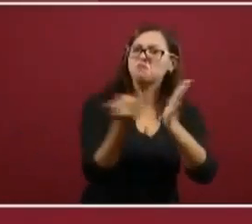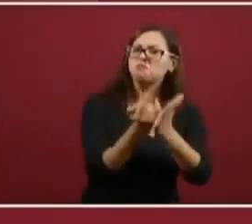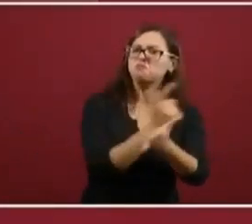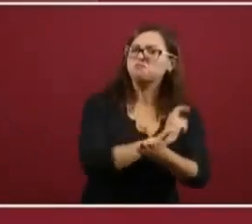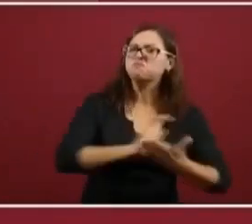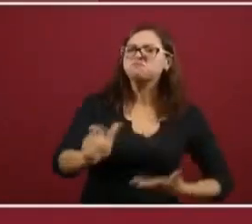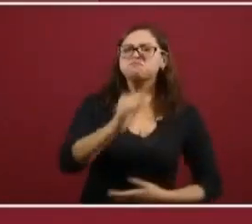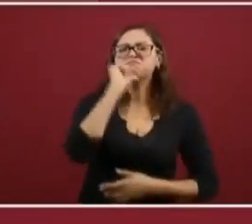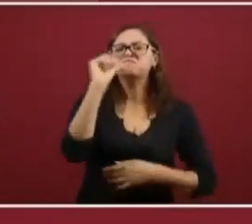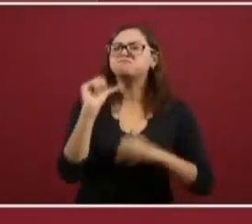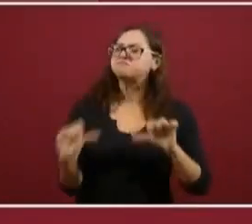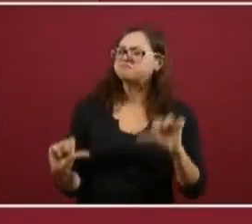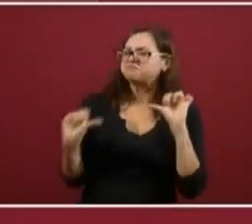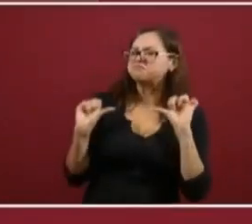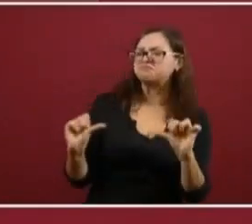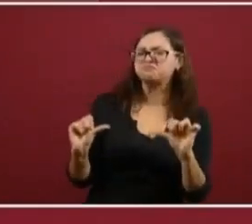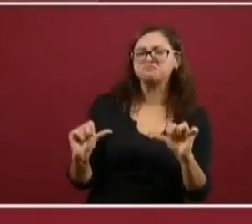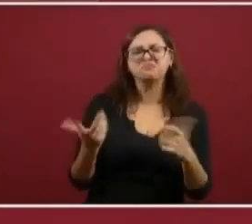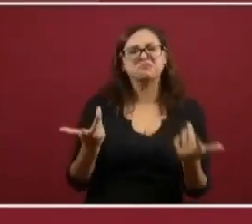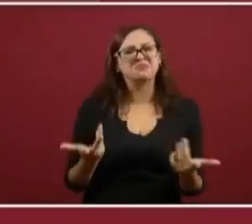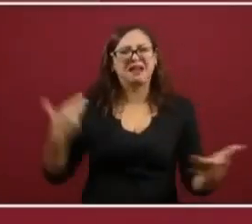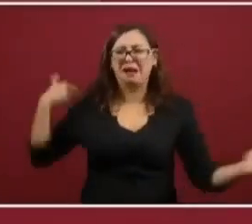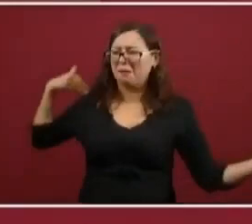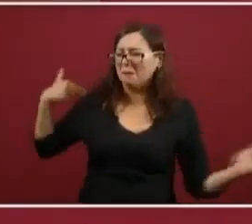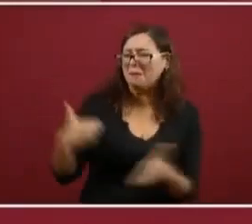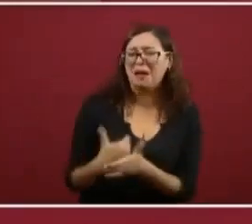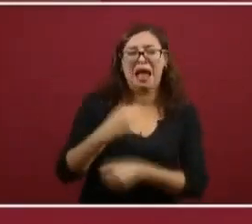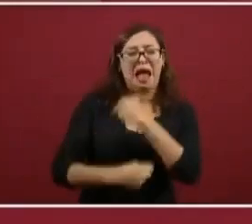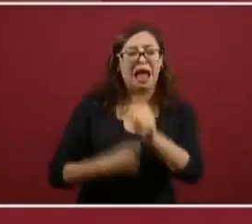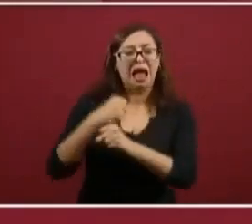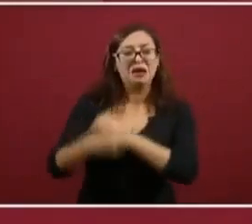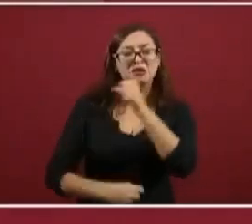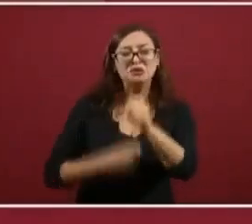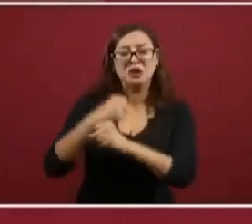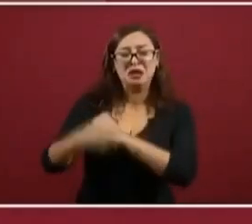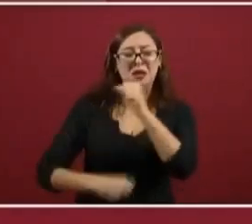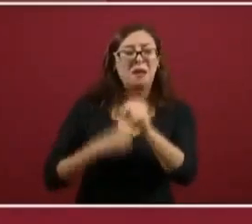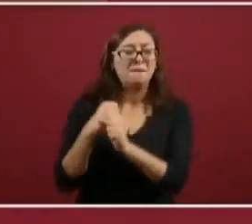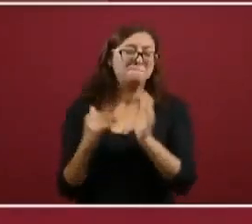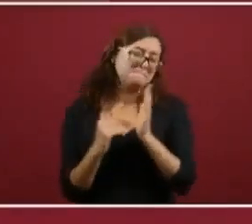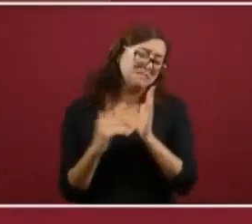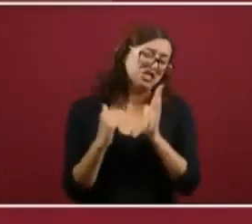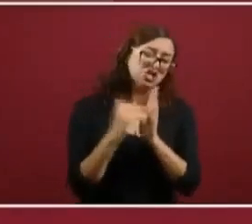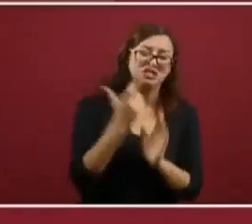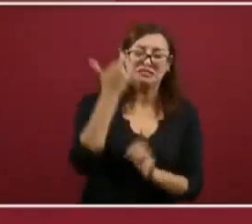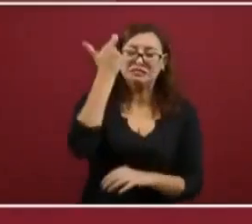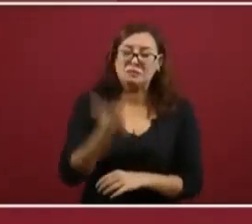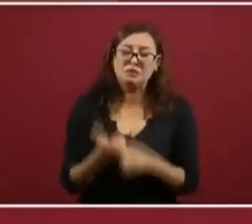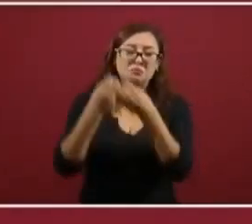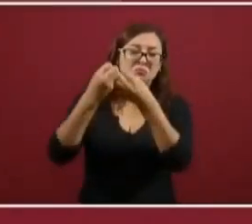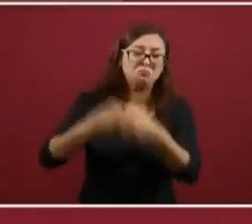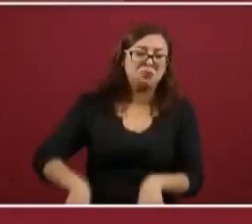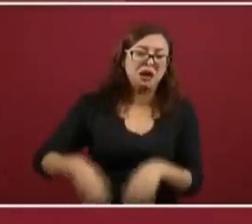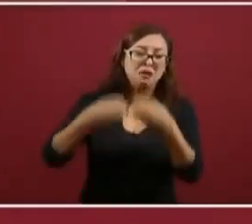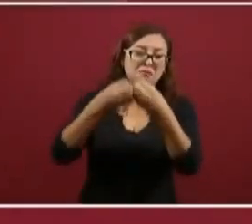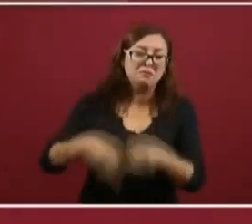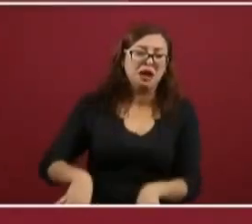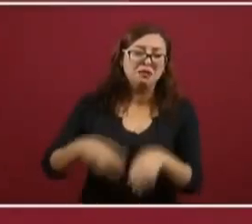contribuyentes como se hizo por décadas miles de millones de pesos